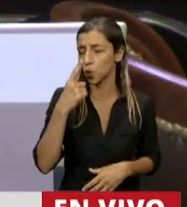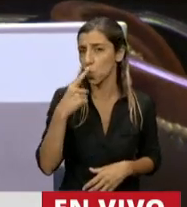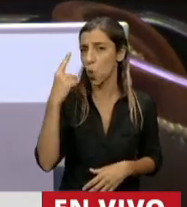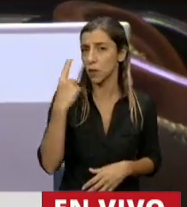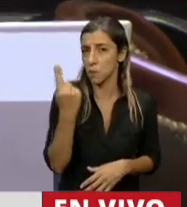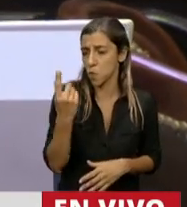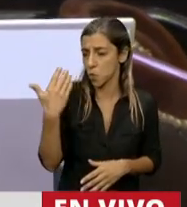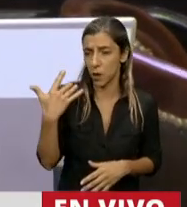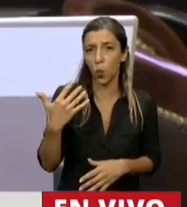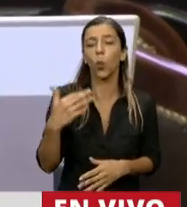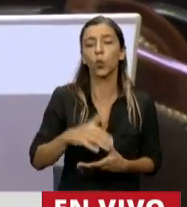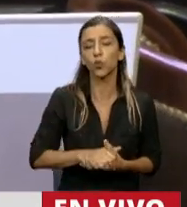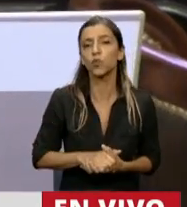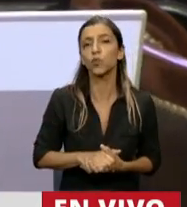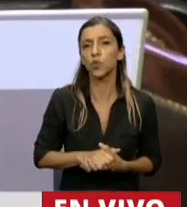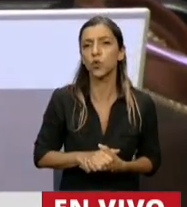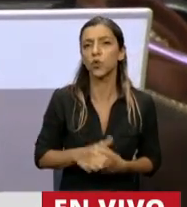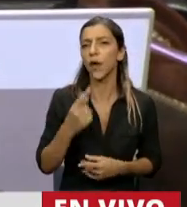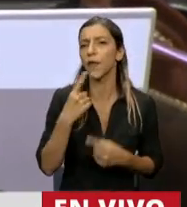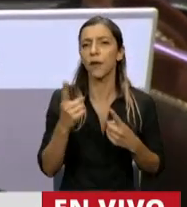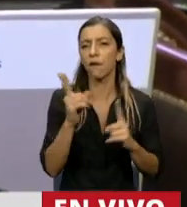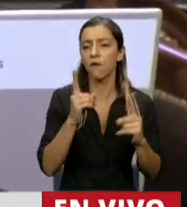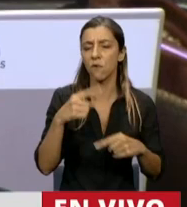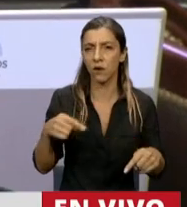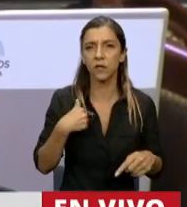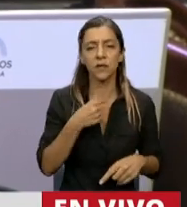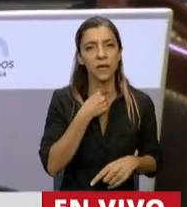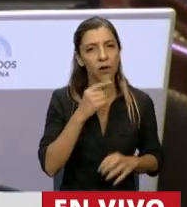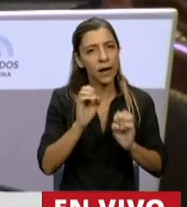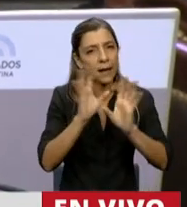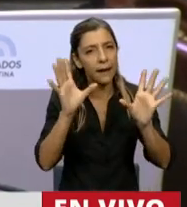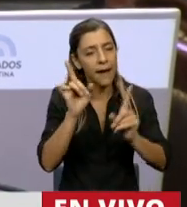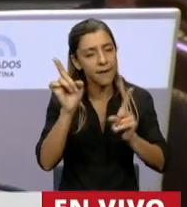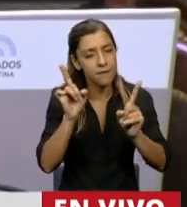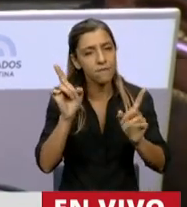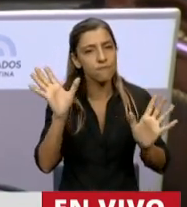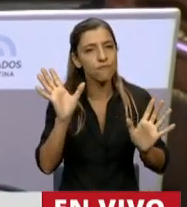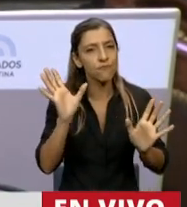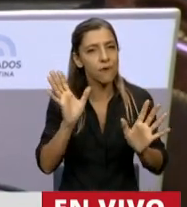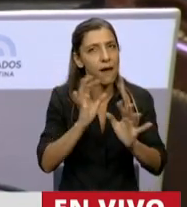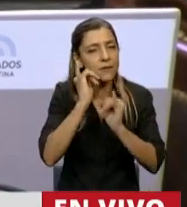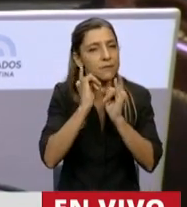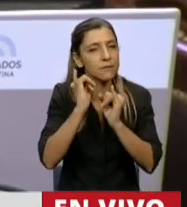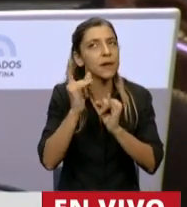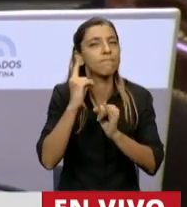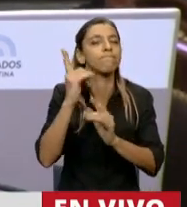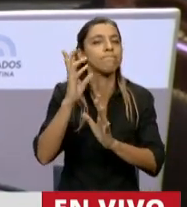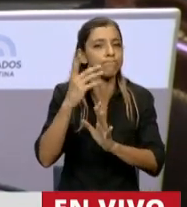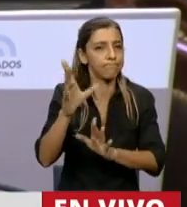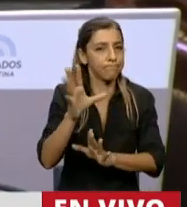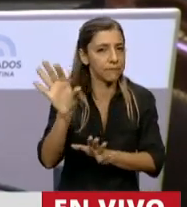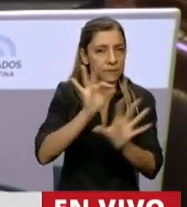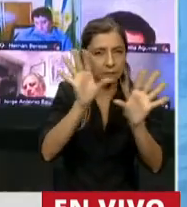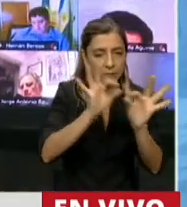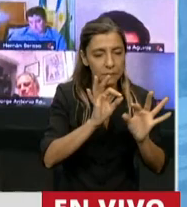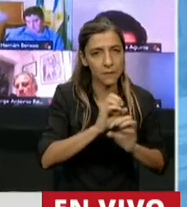poner alguna claridad sobre algunos conceptos que se han vertido. En primer lugar,